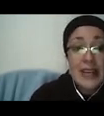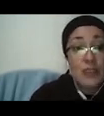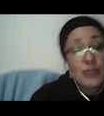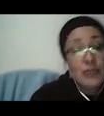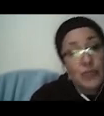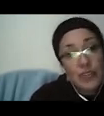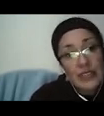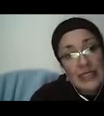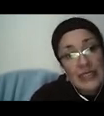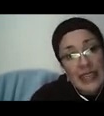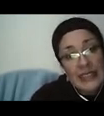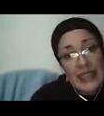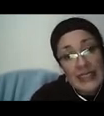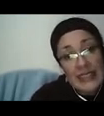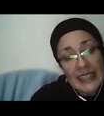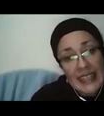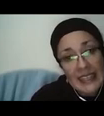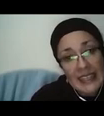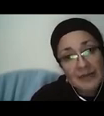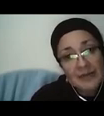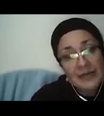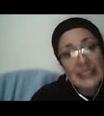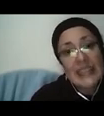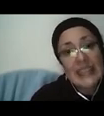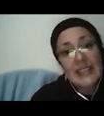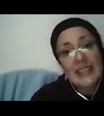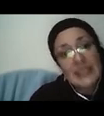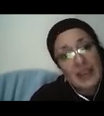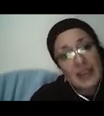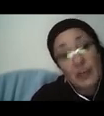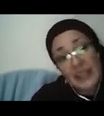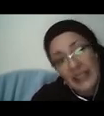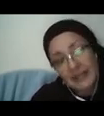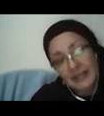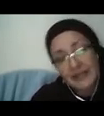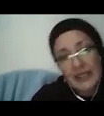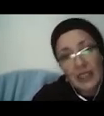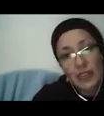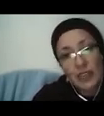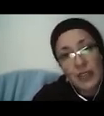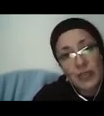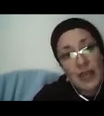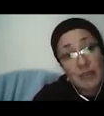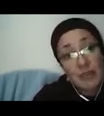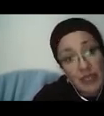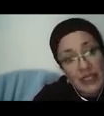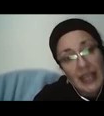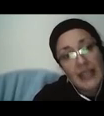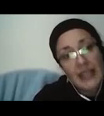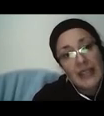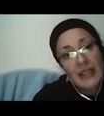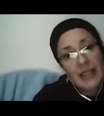la construcción de esta estrategia que se va a convertir en el corto plazo en una